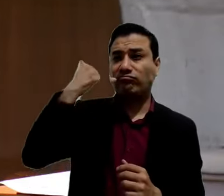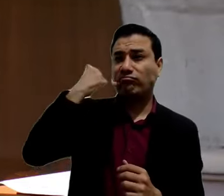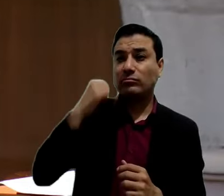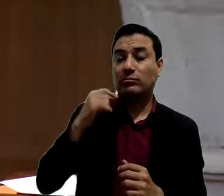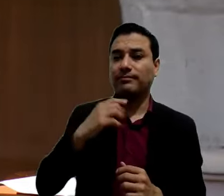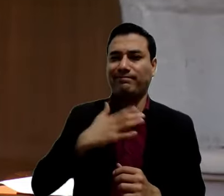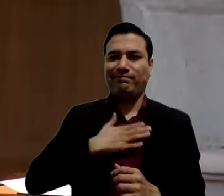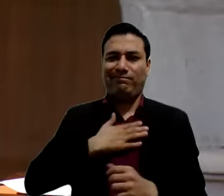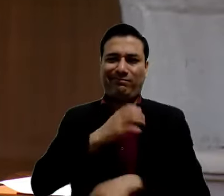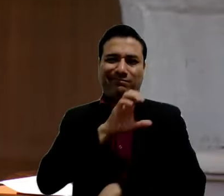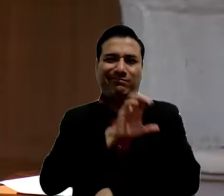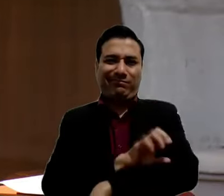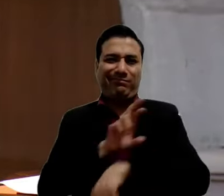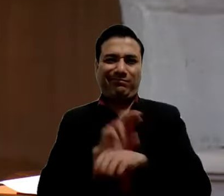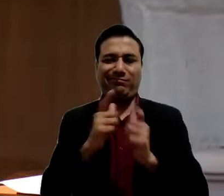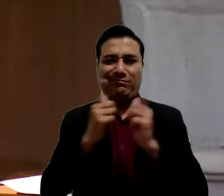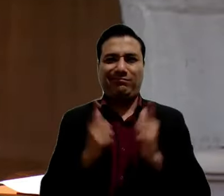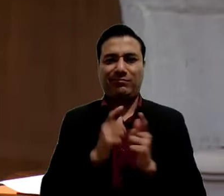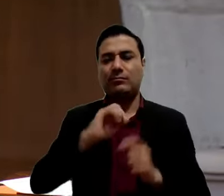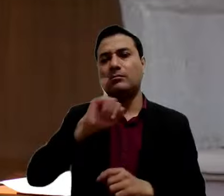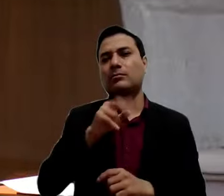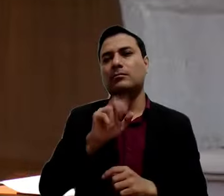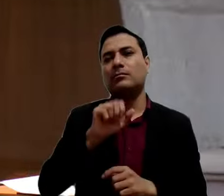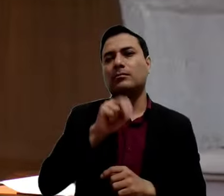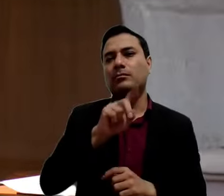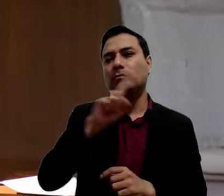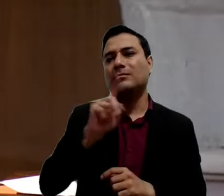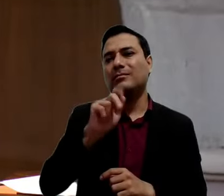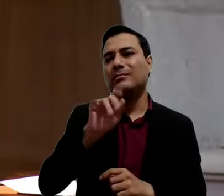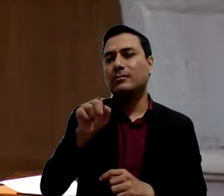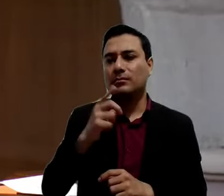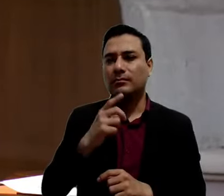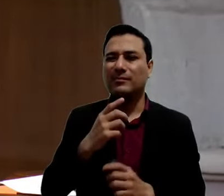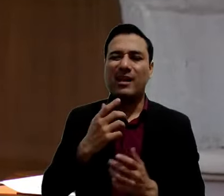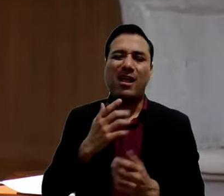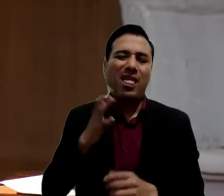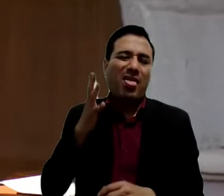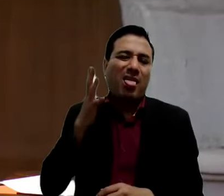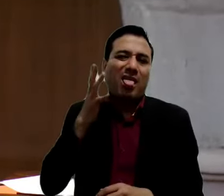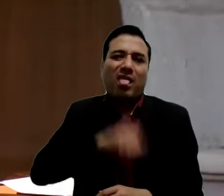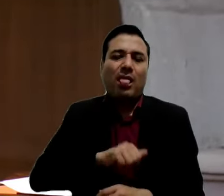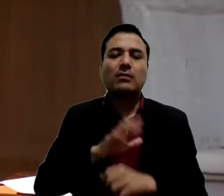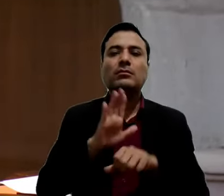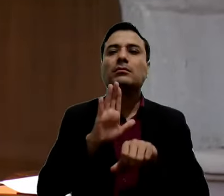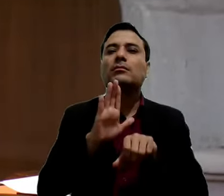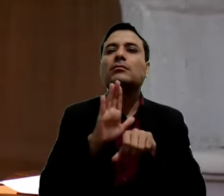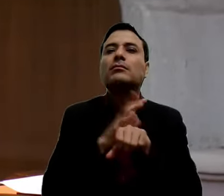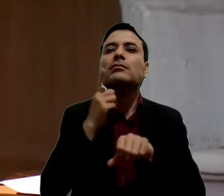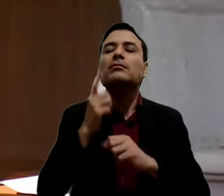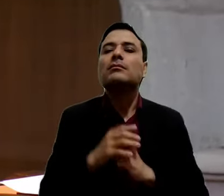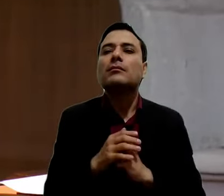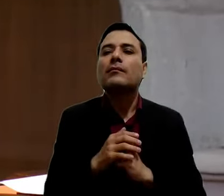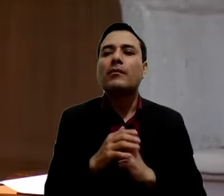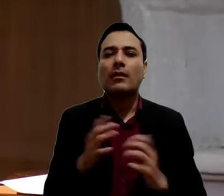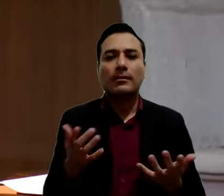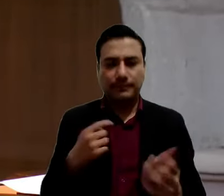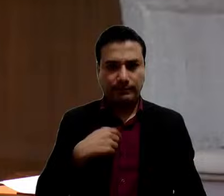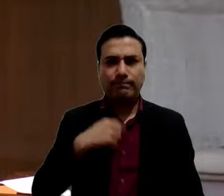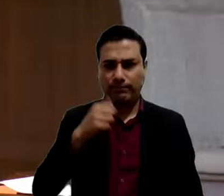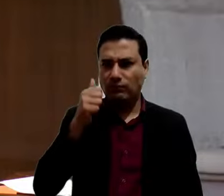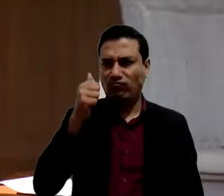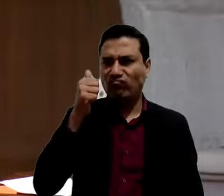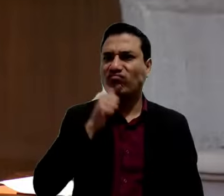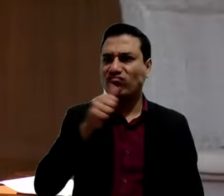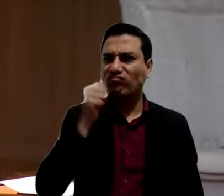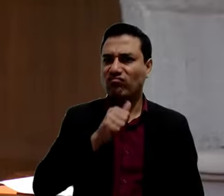coordinador de mi bancada Juan Cepeda desistió de solicitarlo porque nosotros como posición Siempre vamos a